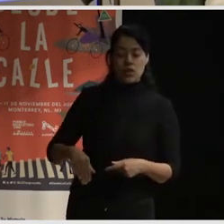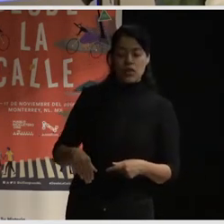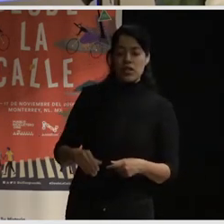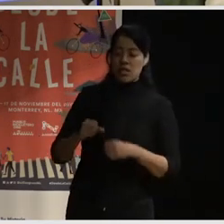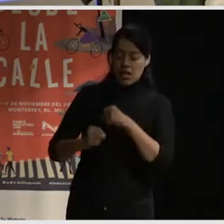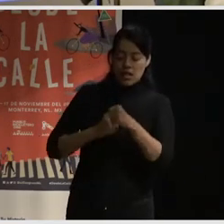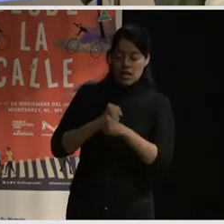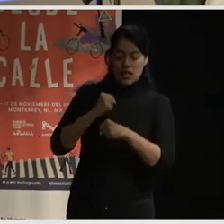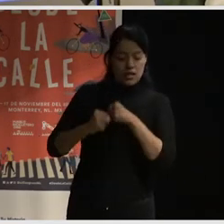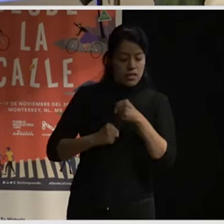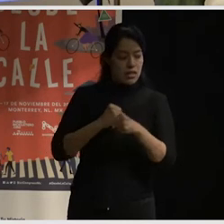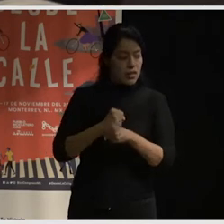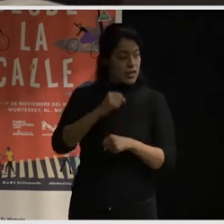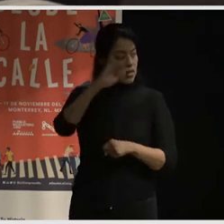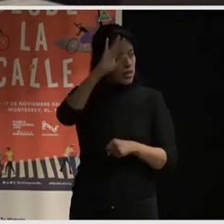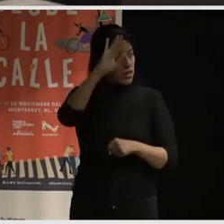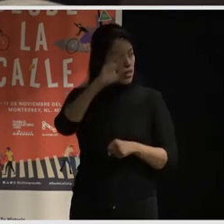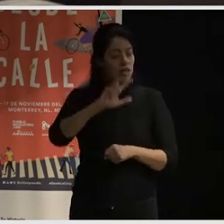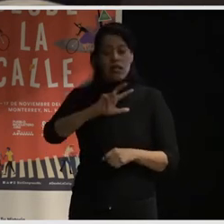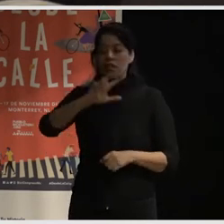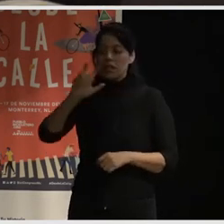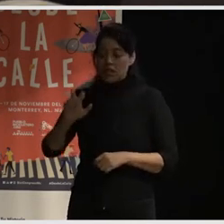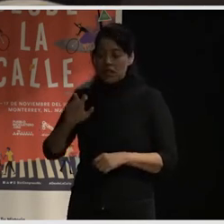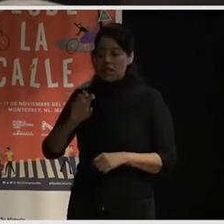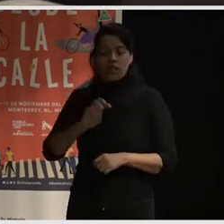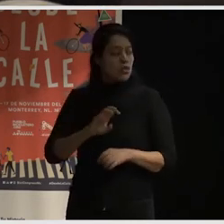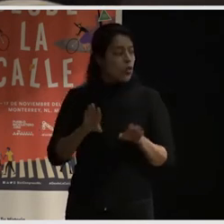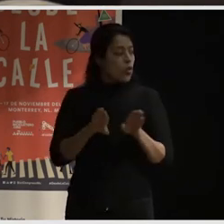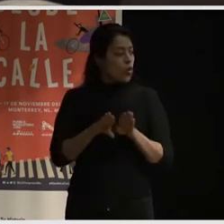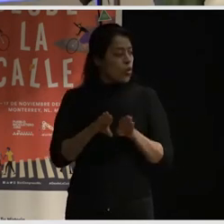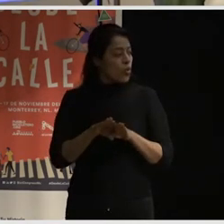anuales no estamos hablando de aproximadamente 300 muertes mensuales